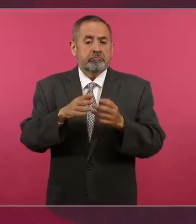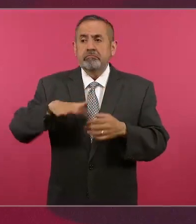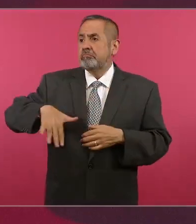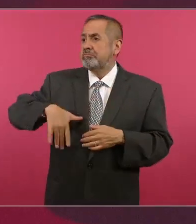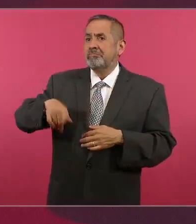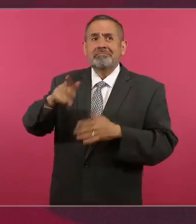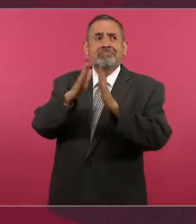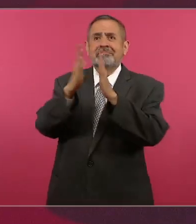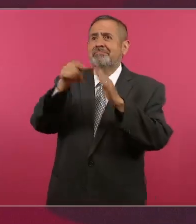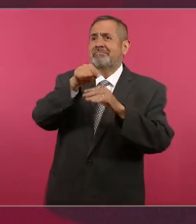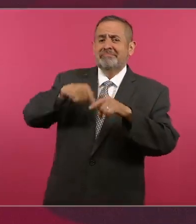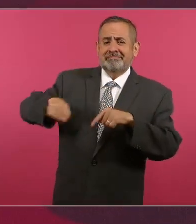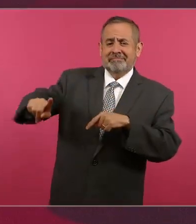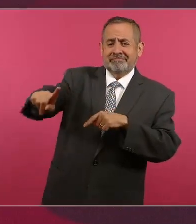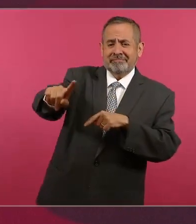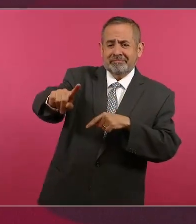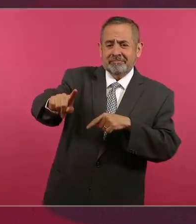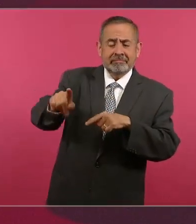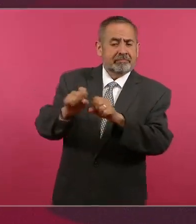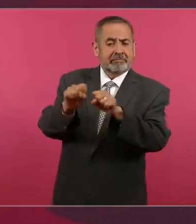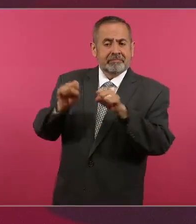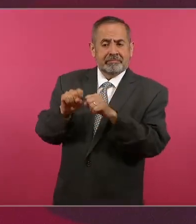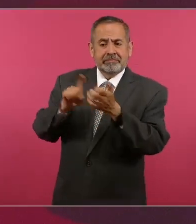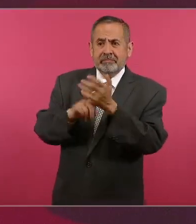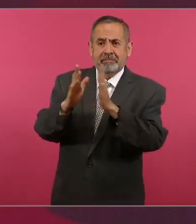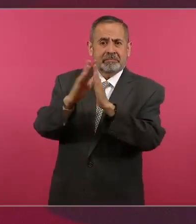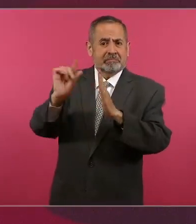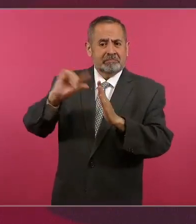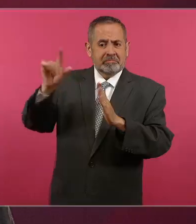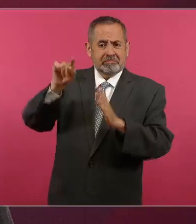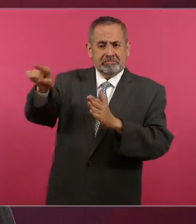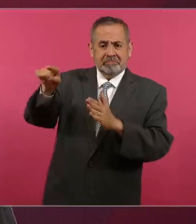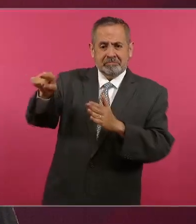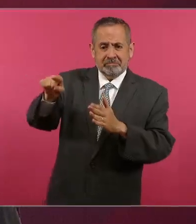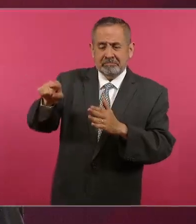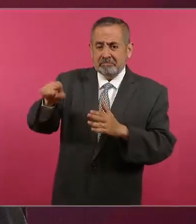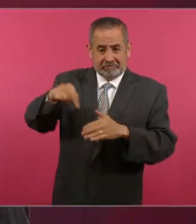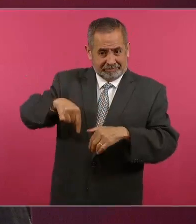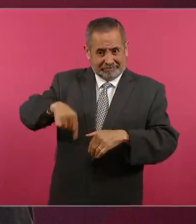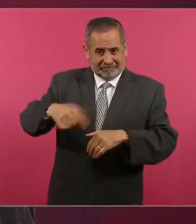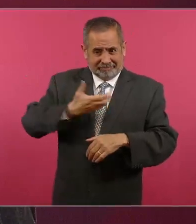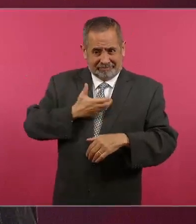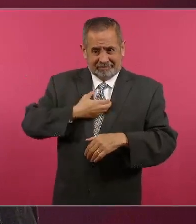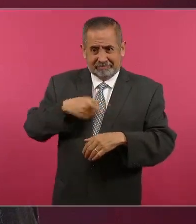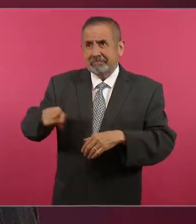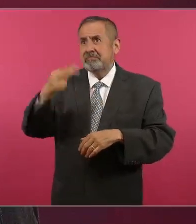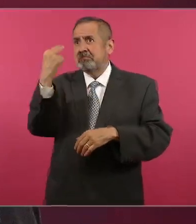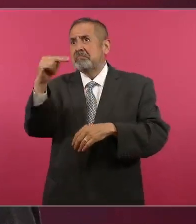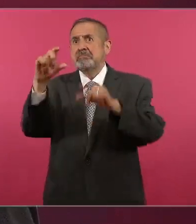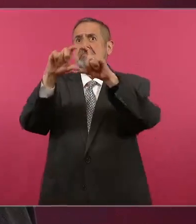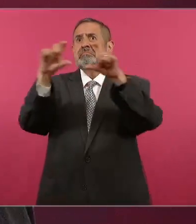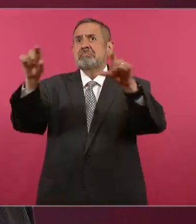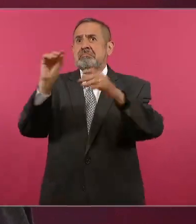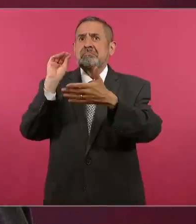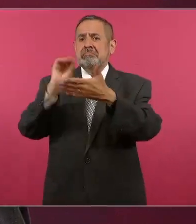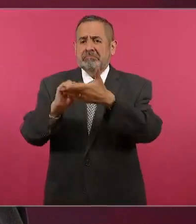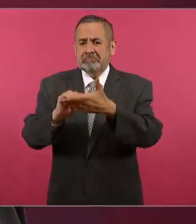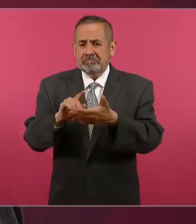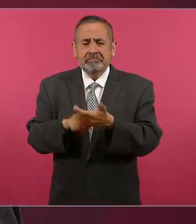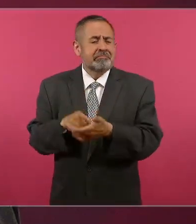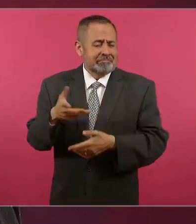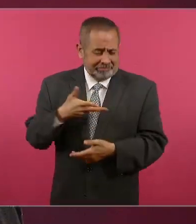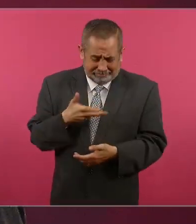que de una de las salas más importantes del Palacio, que